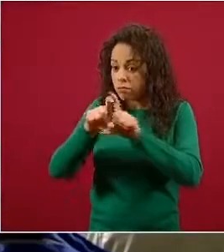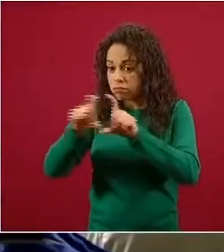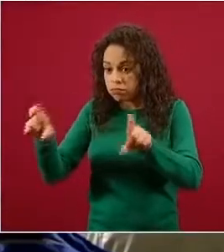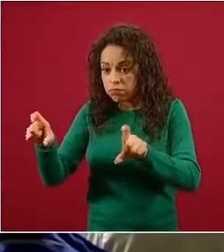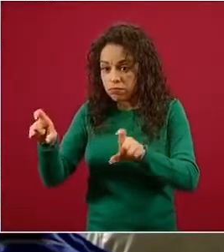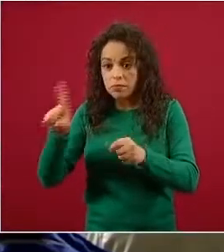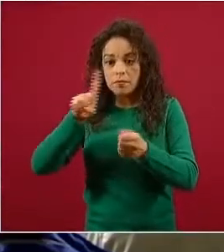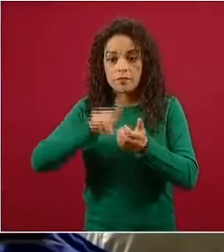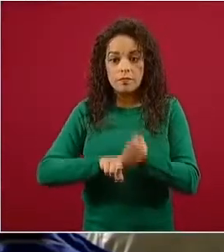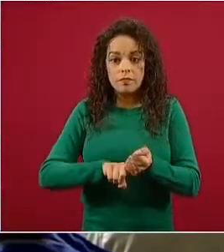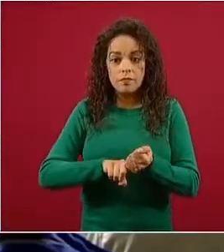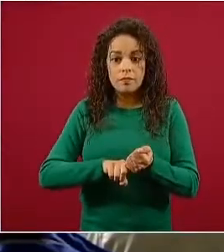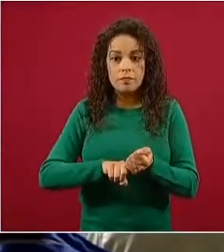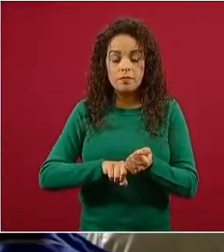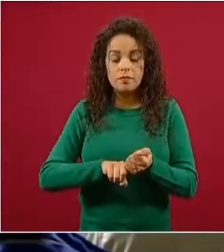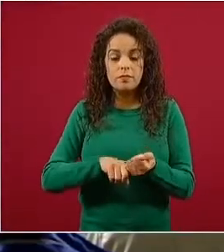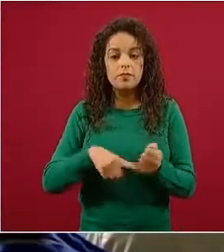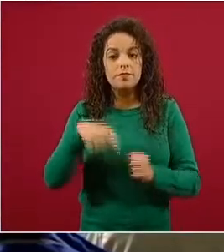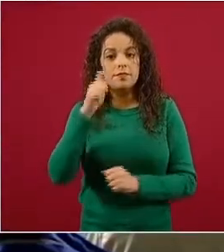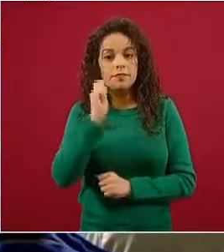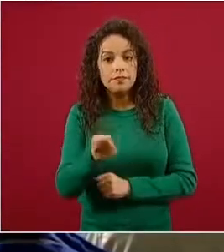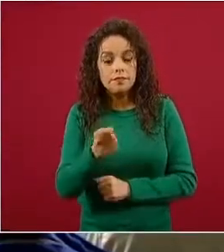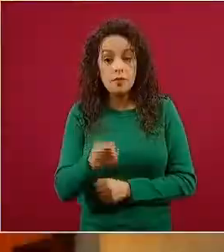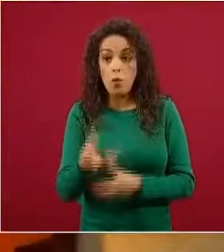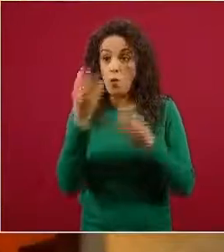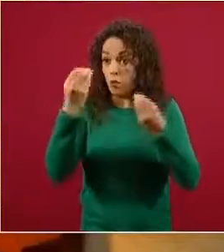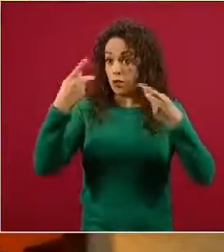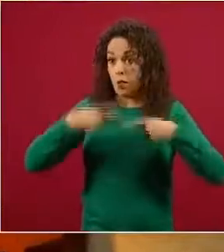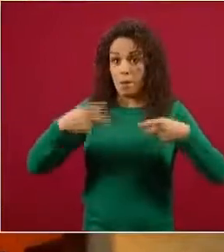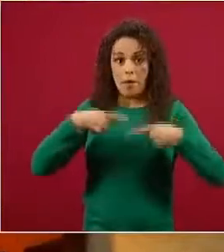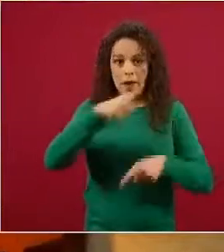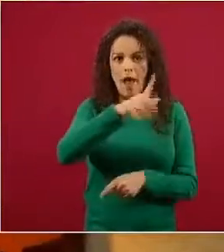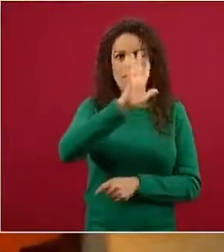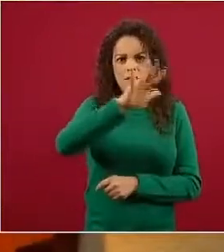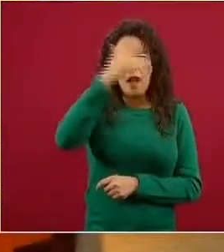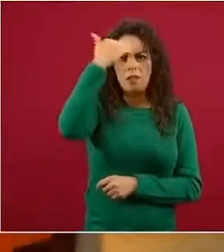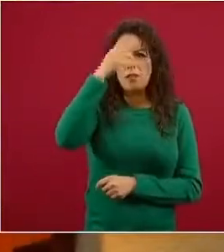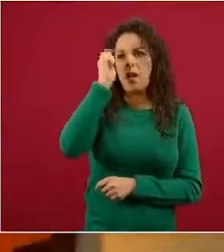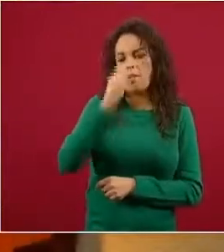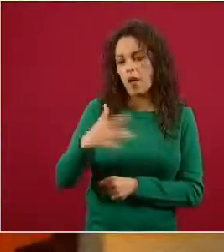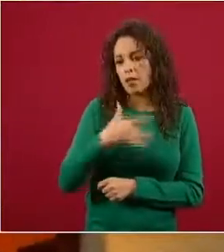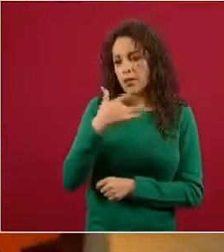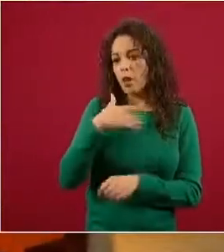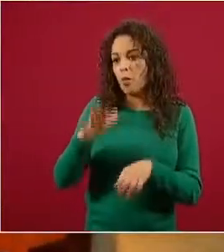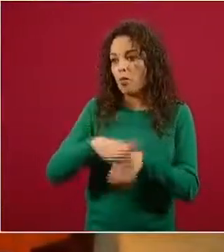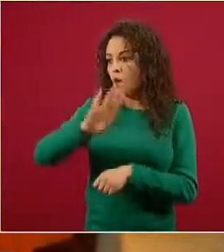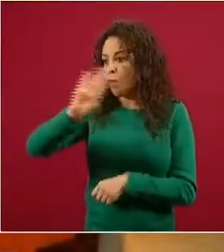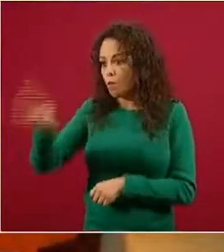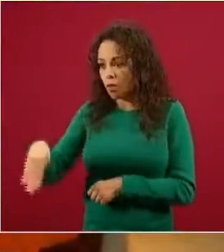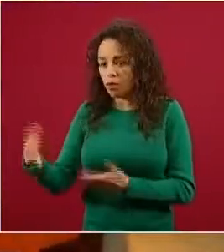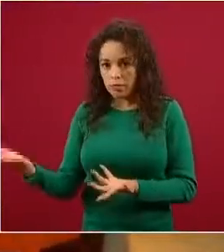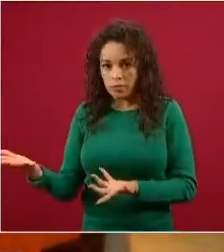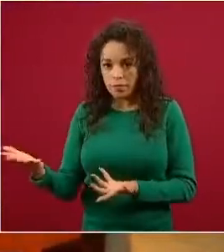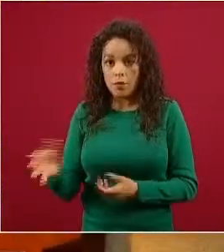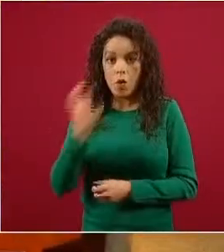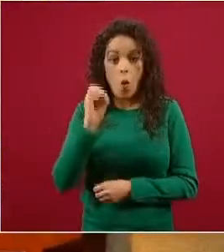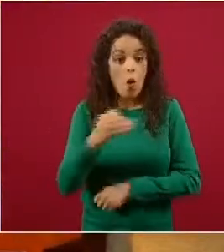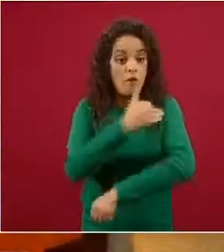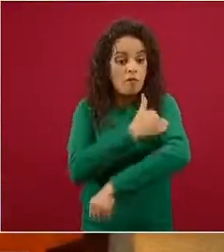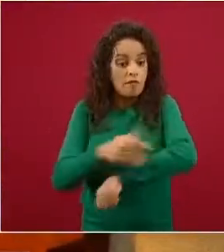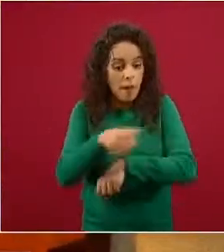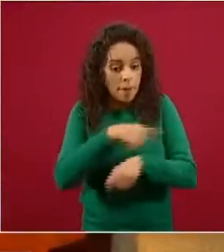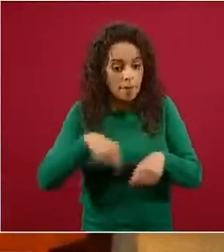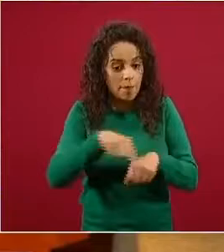la persona se deje contener, se deje apapachar, también puede depender de ello este